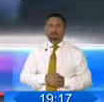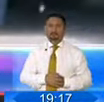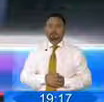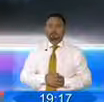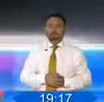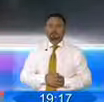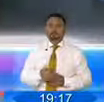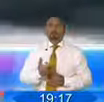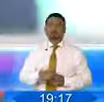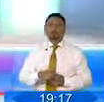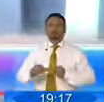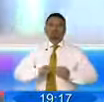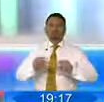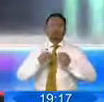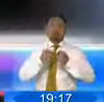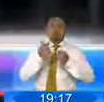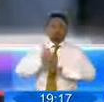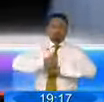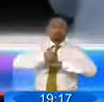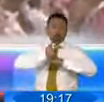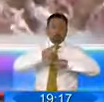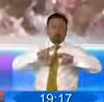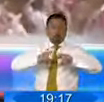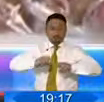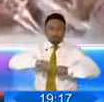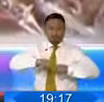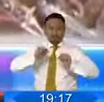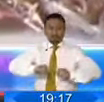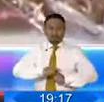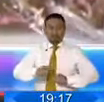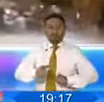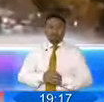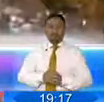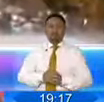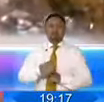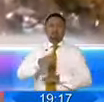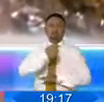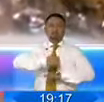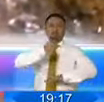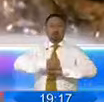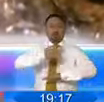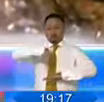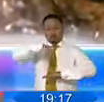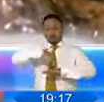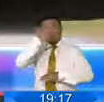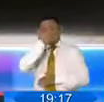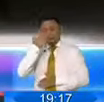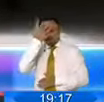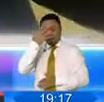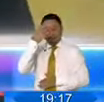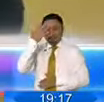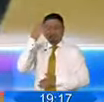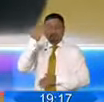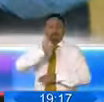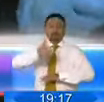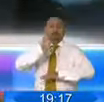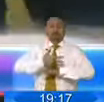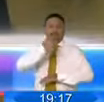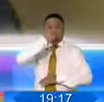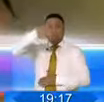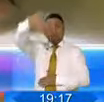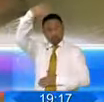En los trabajos de los grupos de élite y de inteligencia también estuvieron provincias como El Oro, Manabí, Esmeraldas, Carchi, Los Ríos, Santo Domingo de